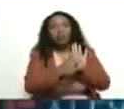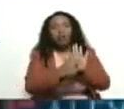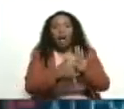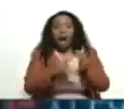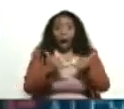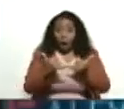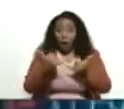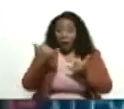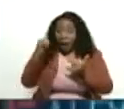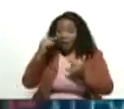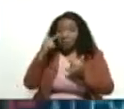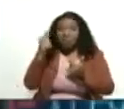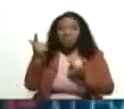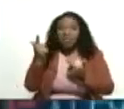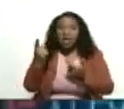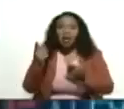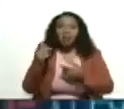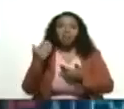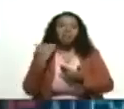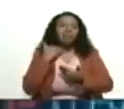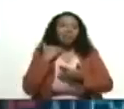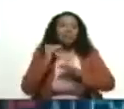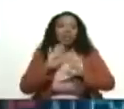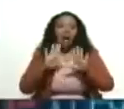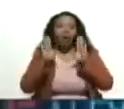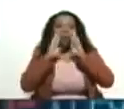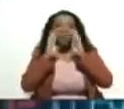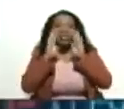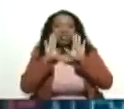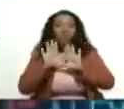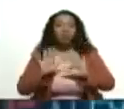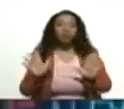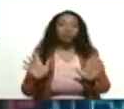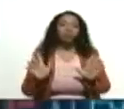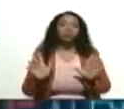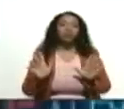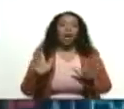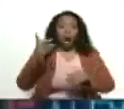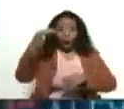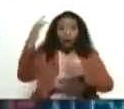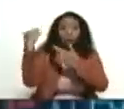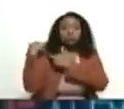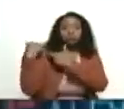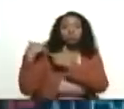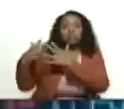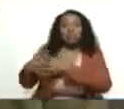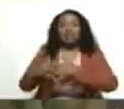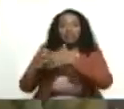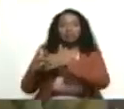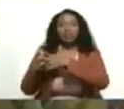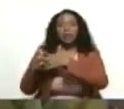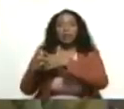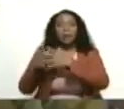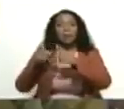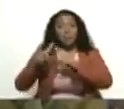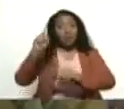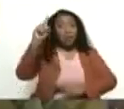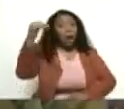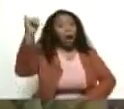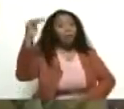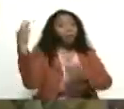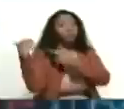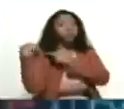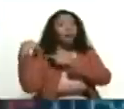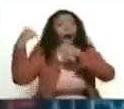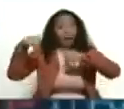confesión, y esa confesión tiene responsable en los Estados Unidos de Norteamérica, pero también tiene responsable en